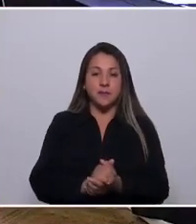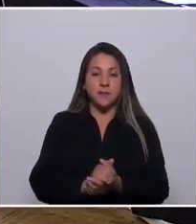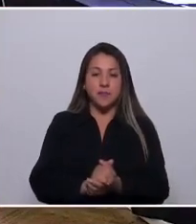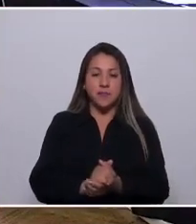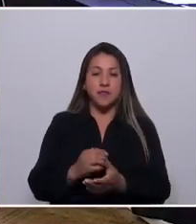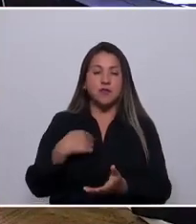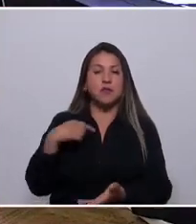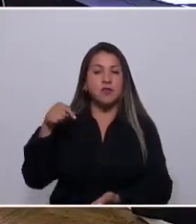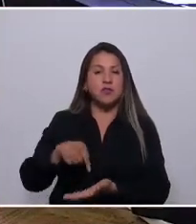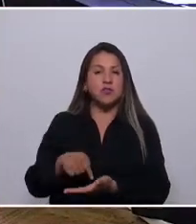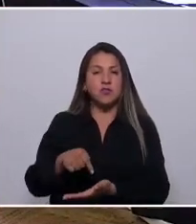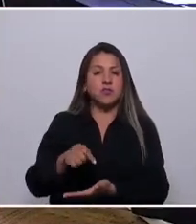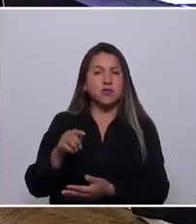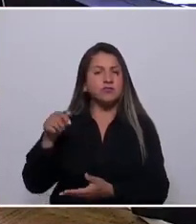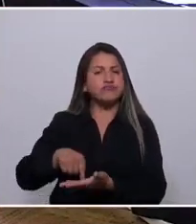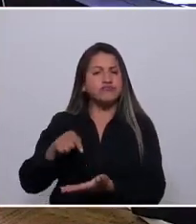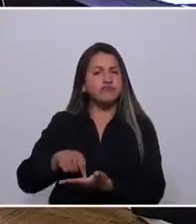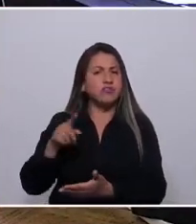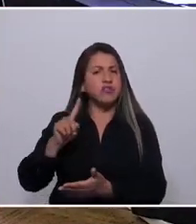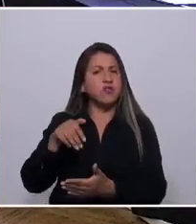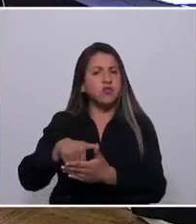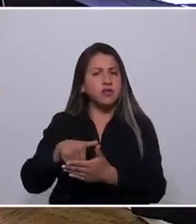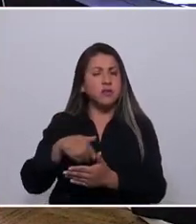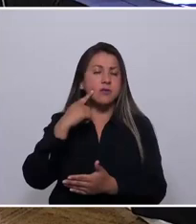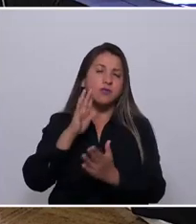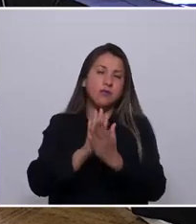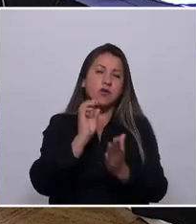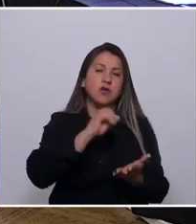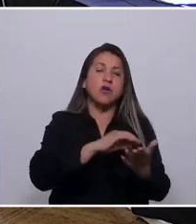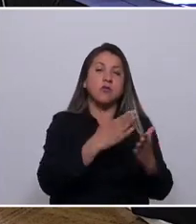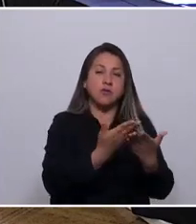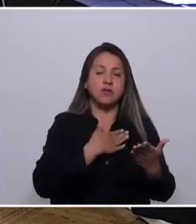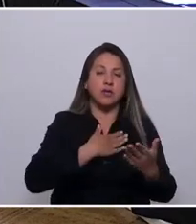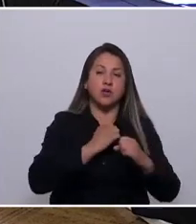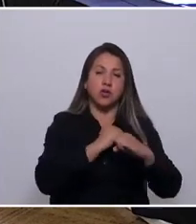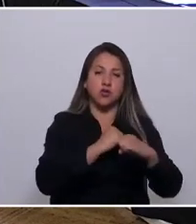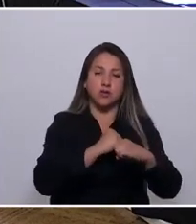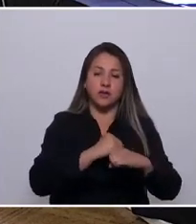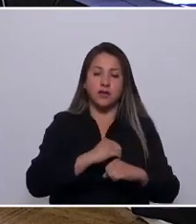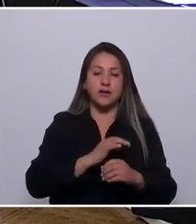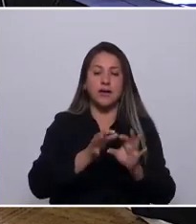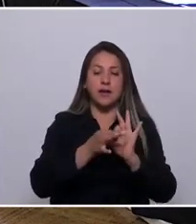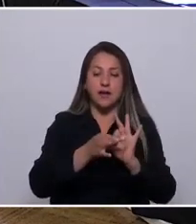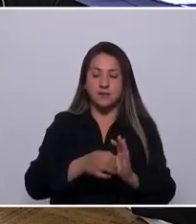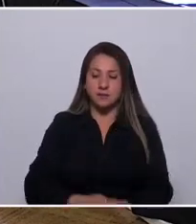quedó como que no voté y debiese haber votado en contra. Gracias. Gracias.